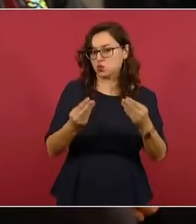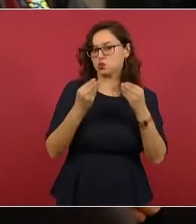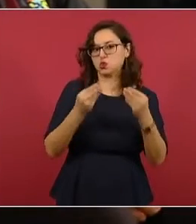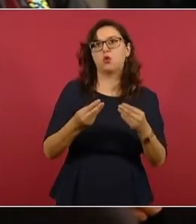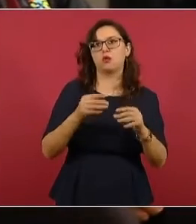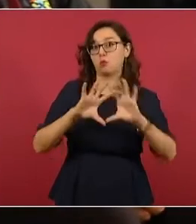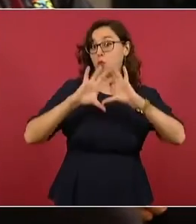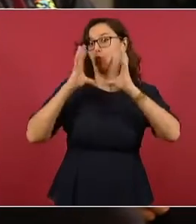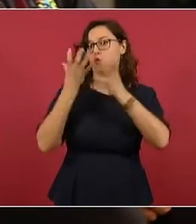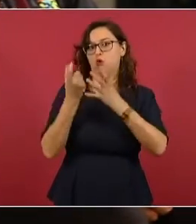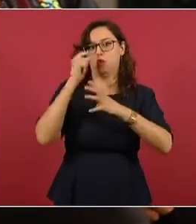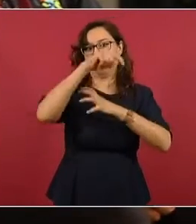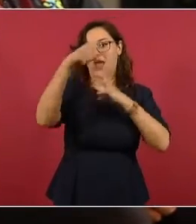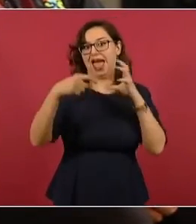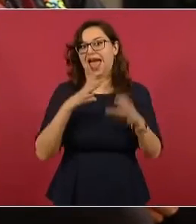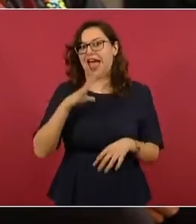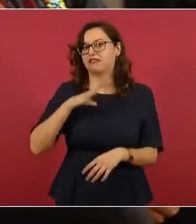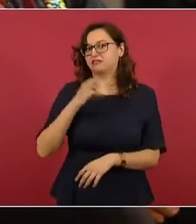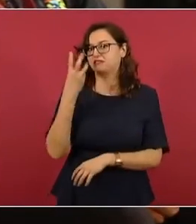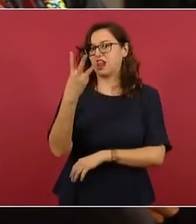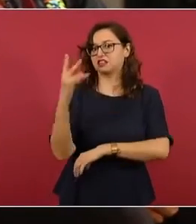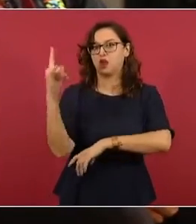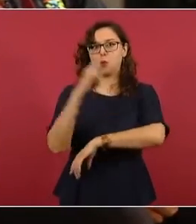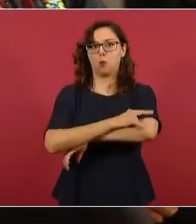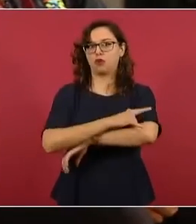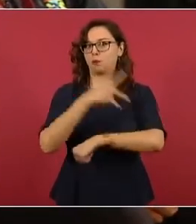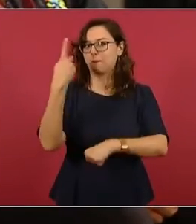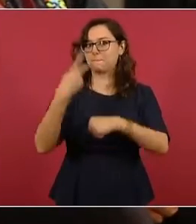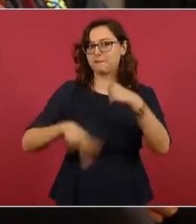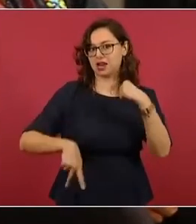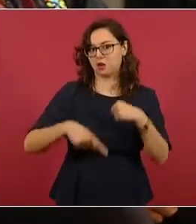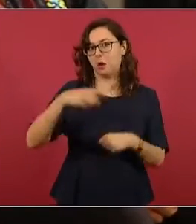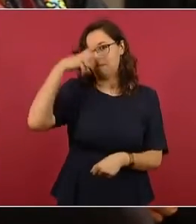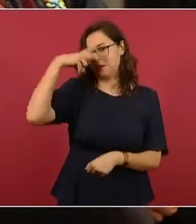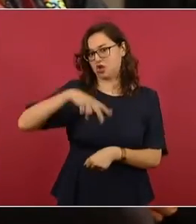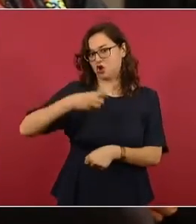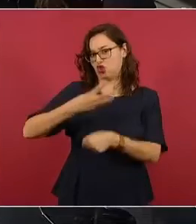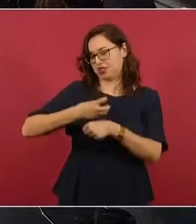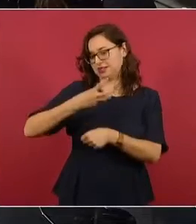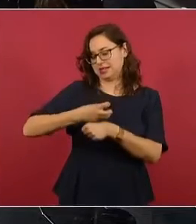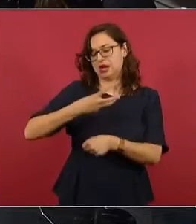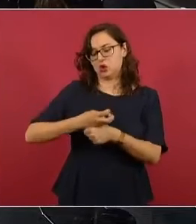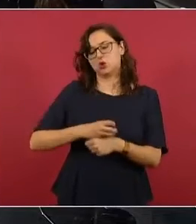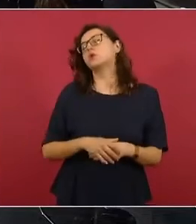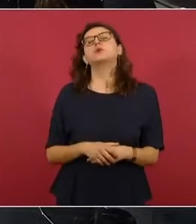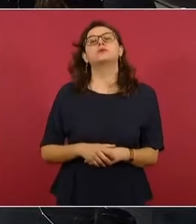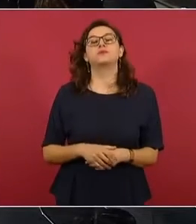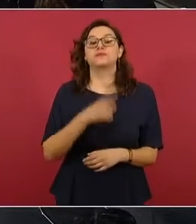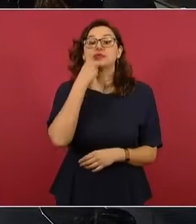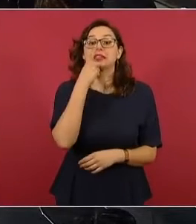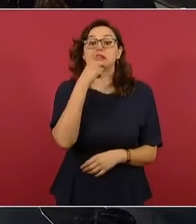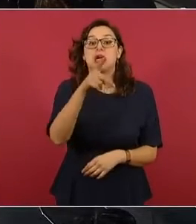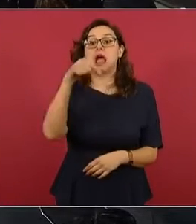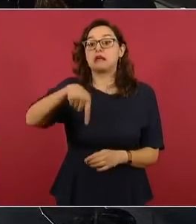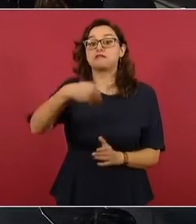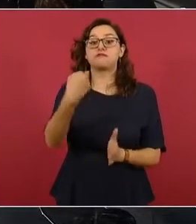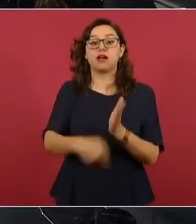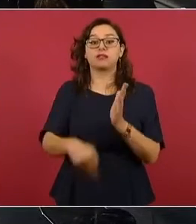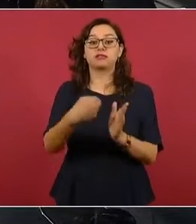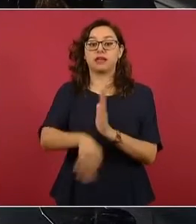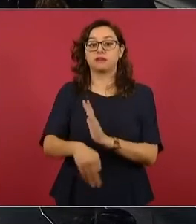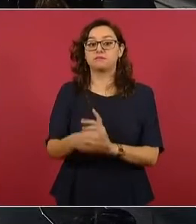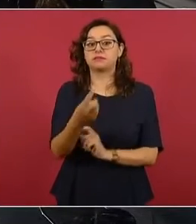si es que estuvieron controladores aéreos. Dicen que faltan más de 300 controladores aéreos en el